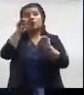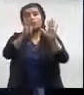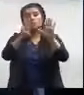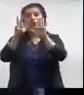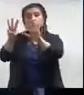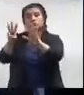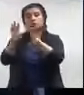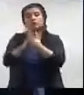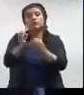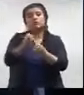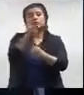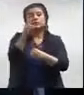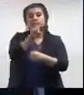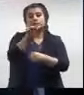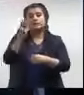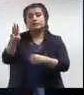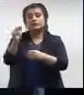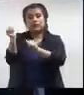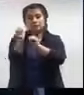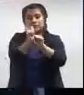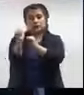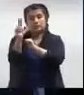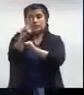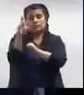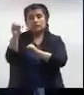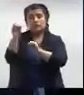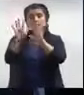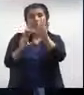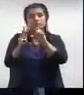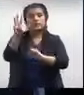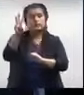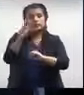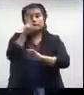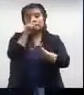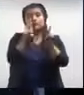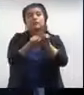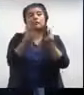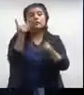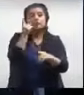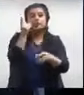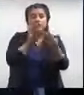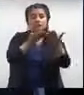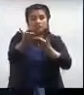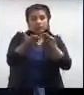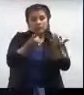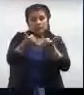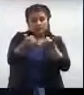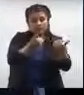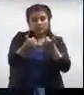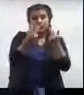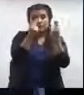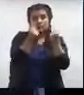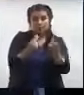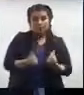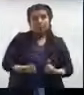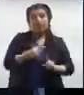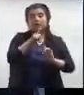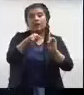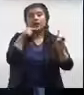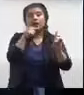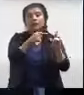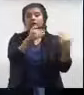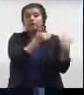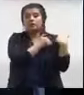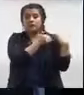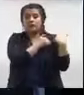000588, de fecha 23 de abril de 2013. Dirección de Servicios Administrativos y Financieros. Es la